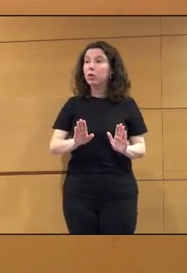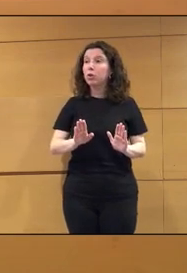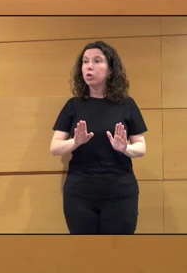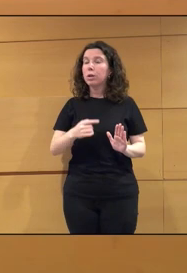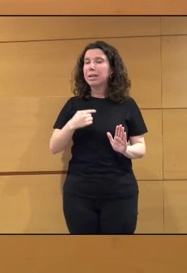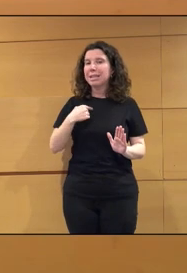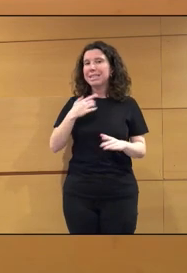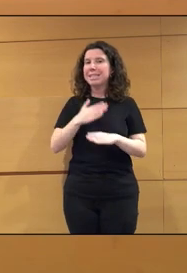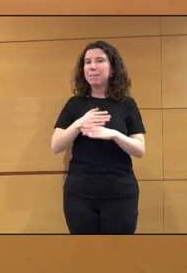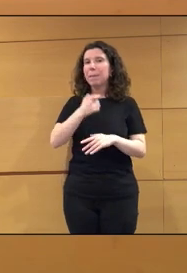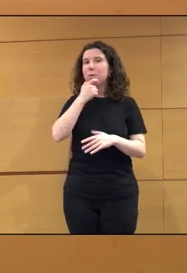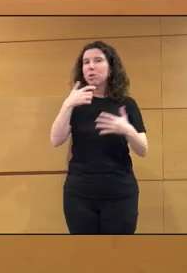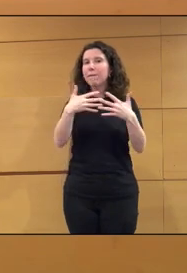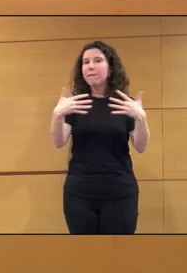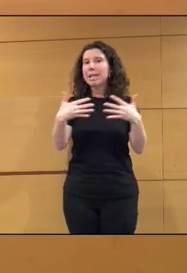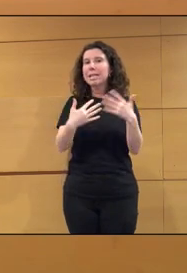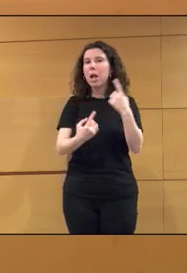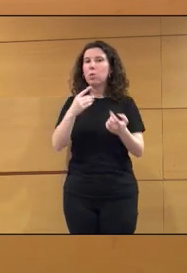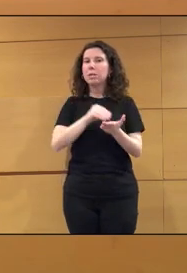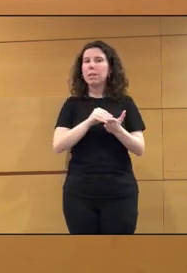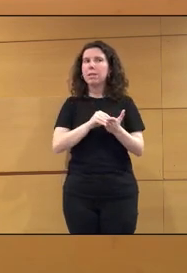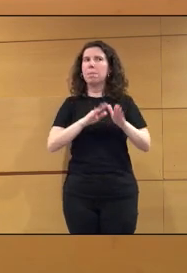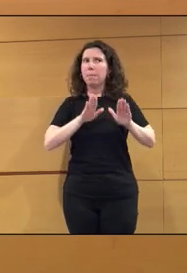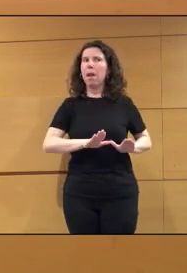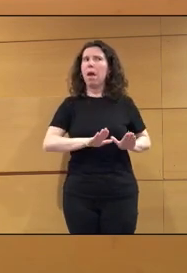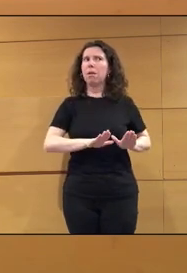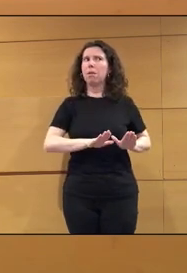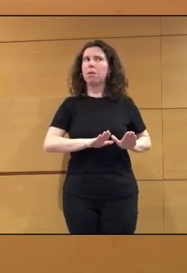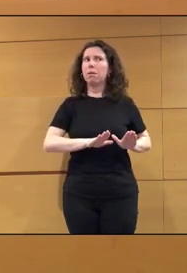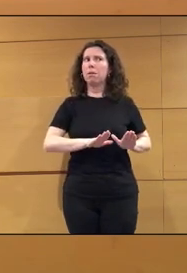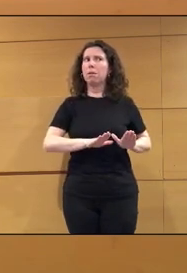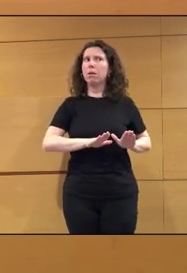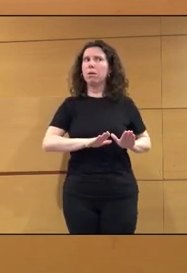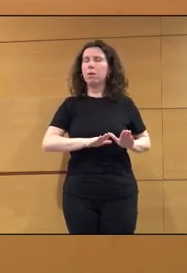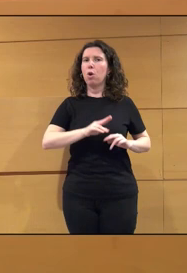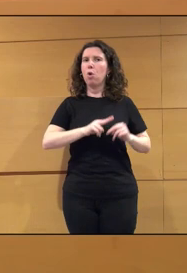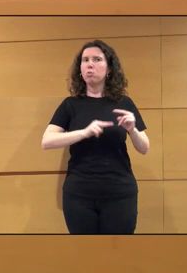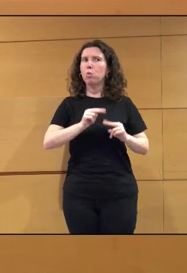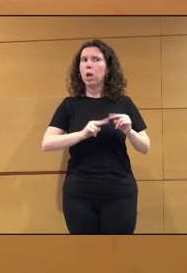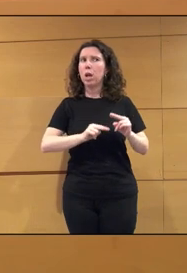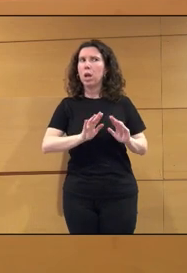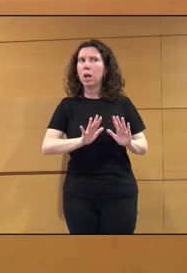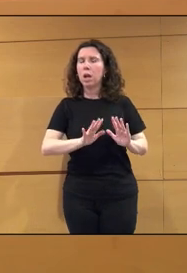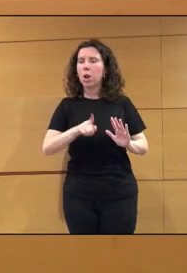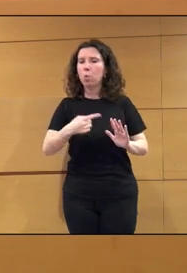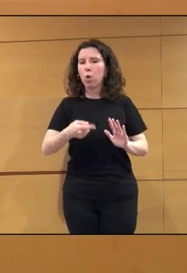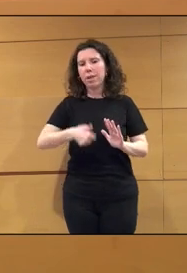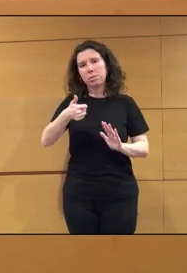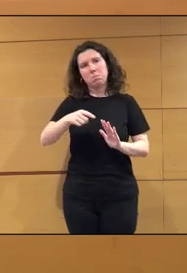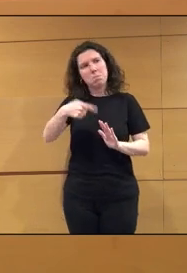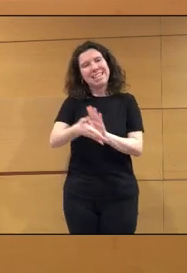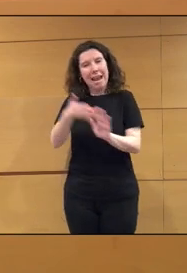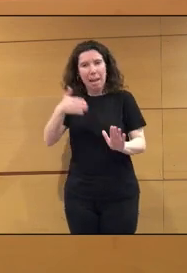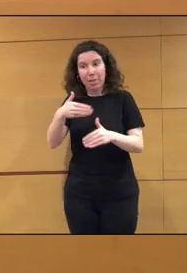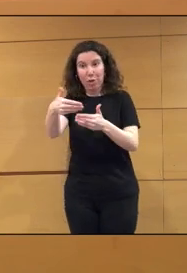a mí me ha gustado siempre la frase de a veces hay que pararse, construir, para poder luego puedes correr. Entonces, me parece muy